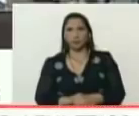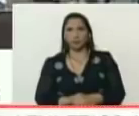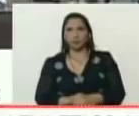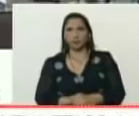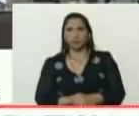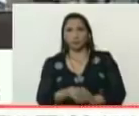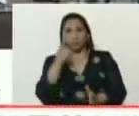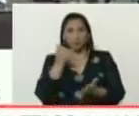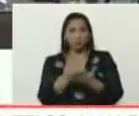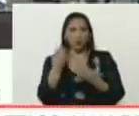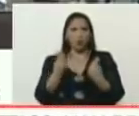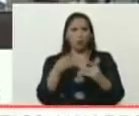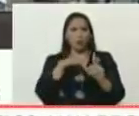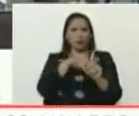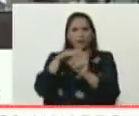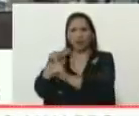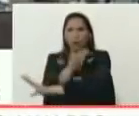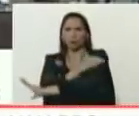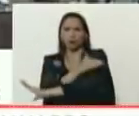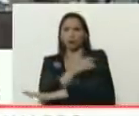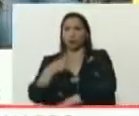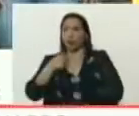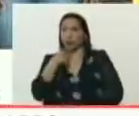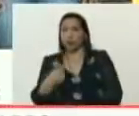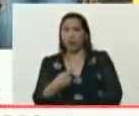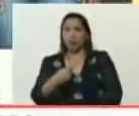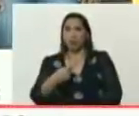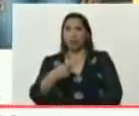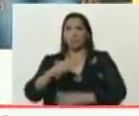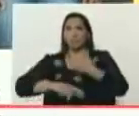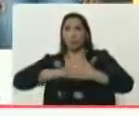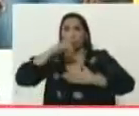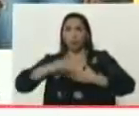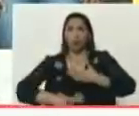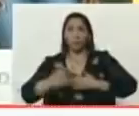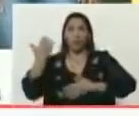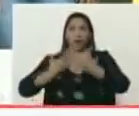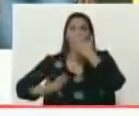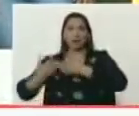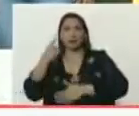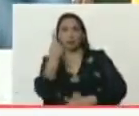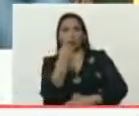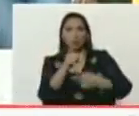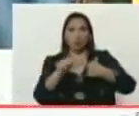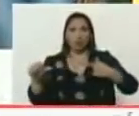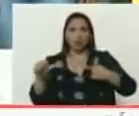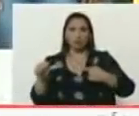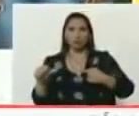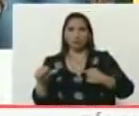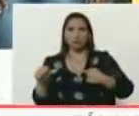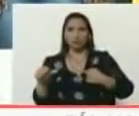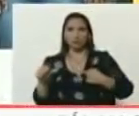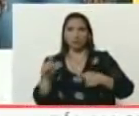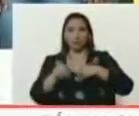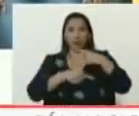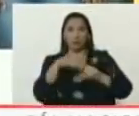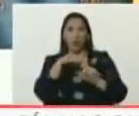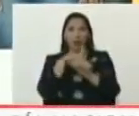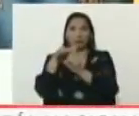Fíjense cómo ataca la derecha. Yo lo dije en el programa hace una semana, luego del